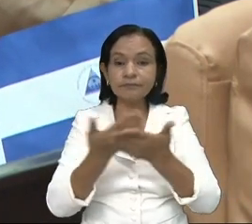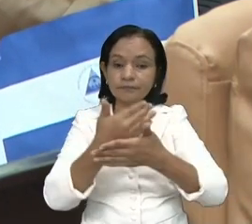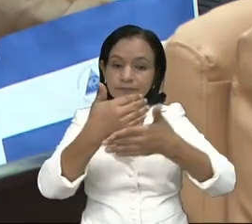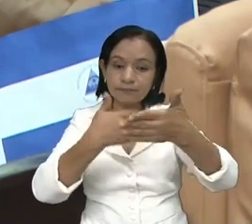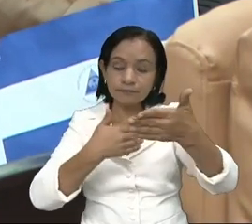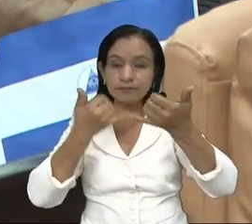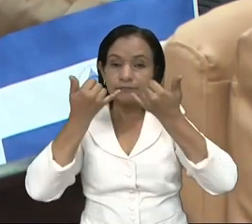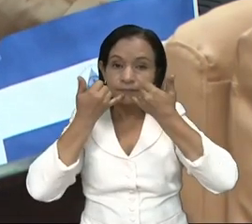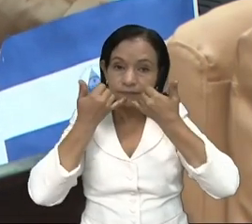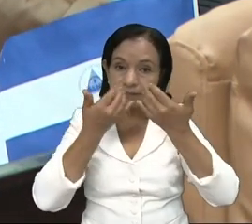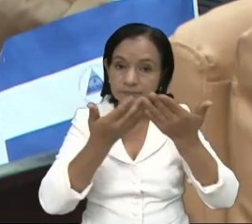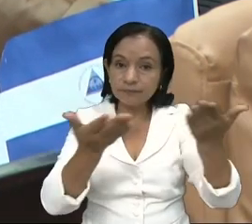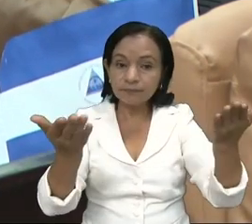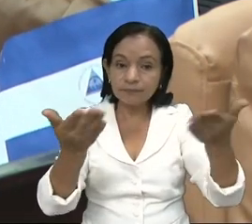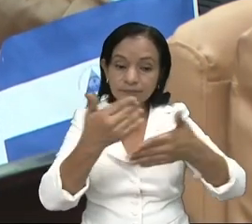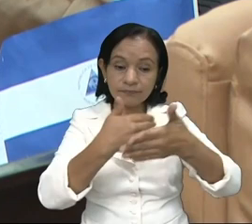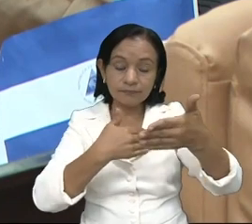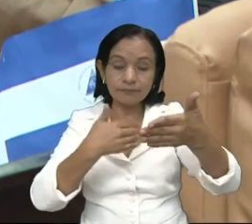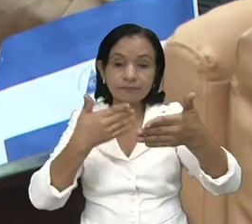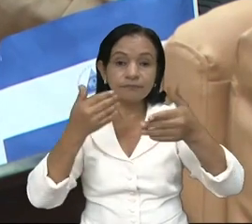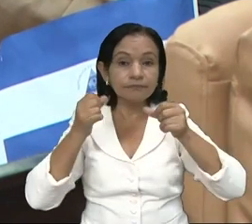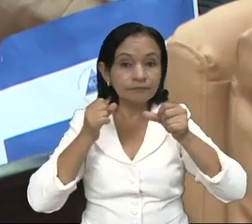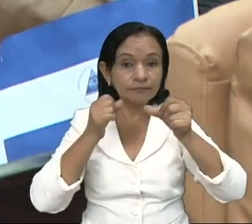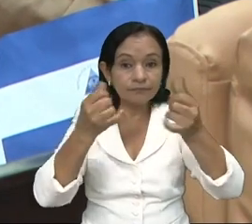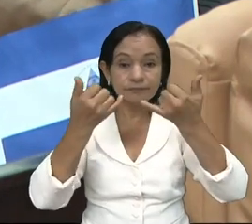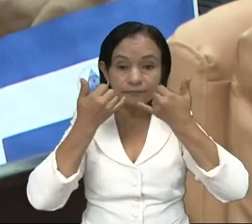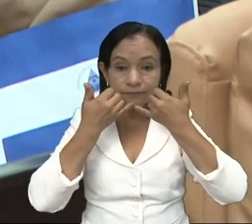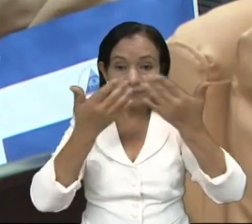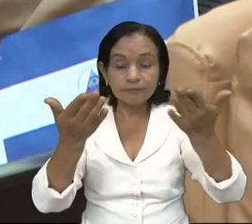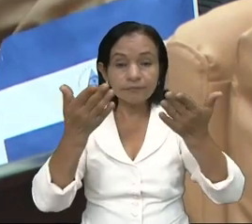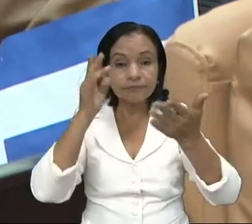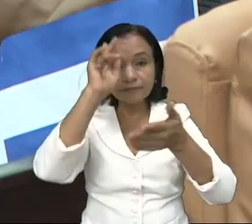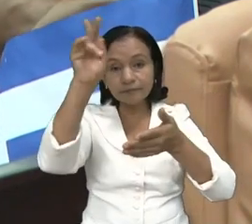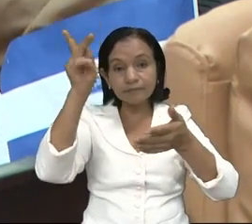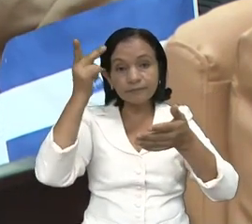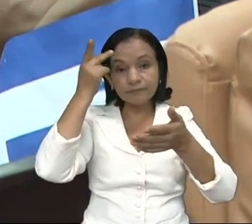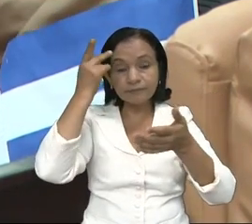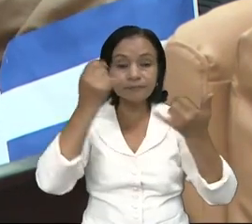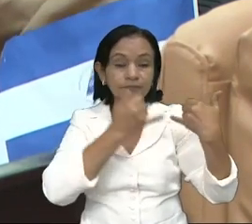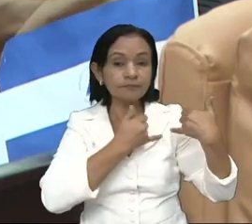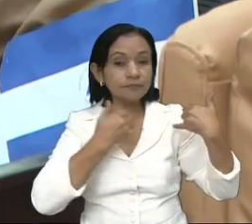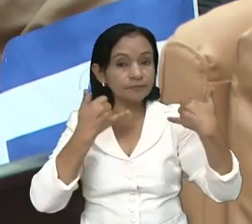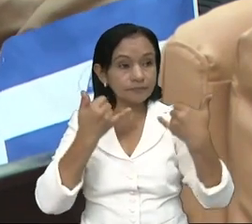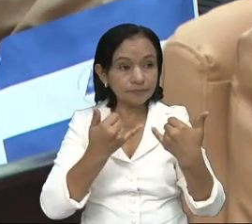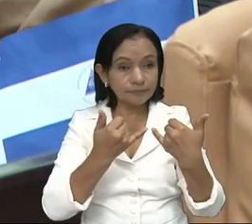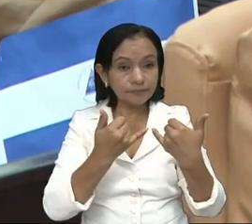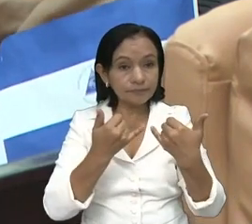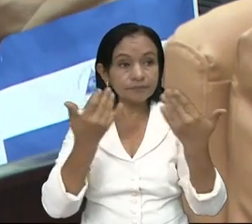herramienta informática, Sistema de Información de las Políticas Institucionales,